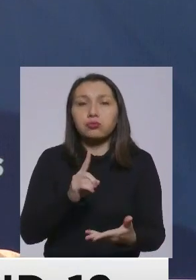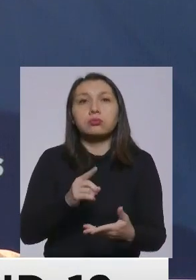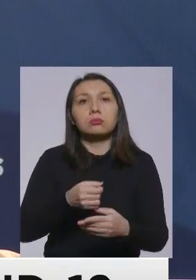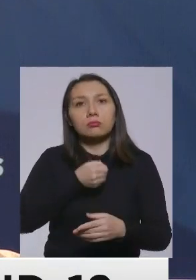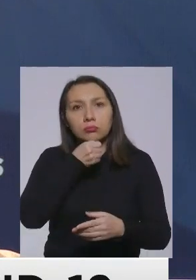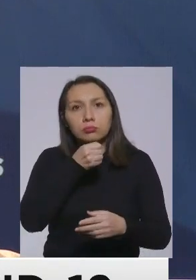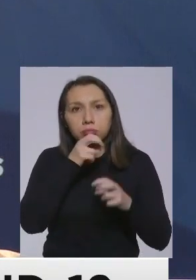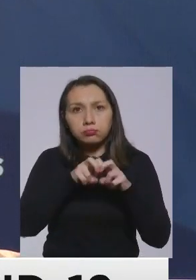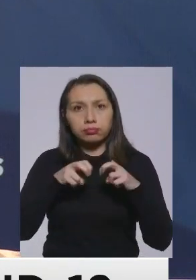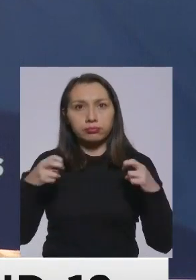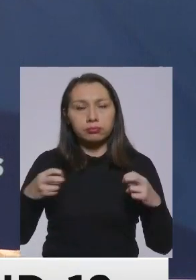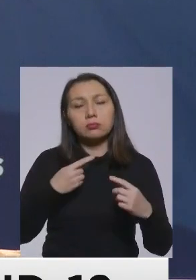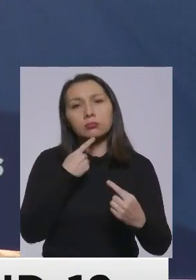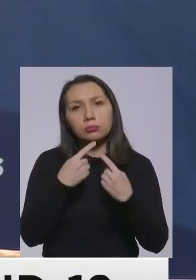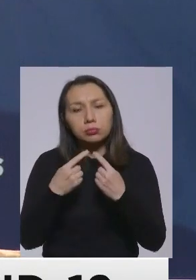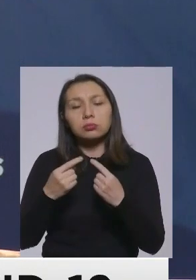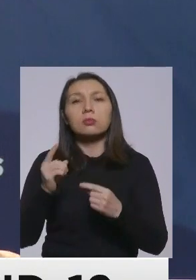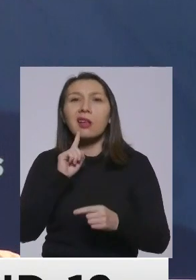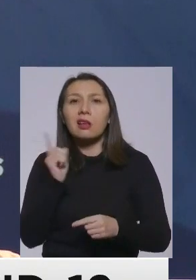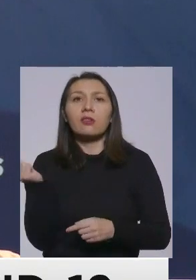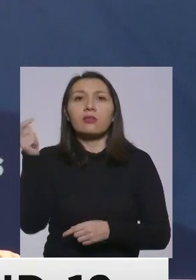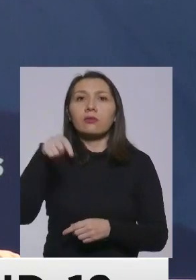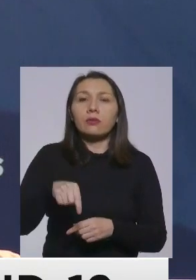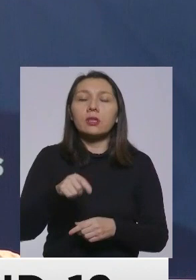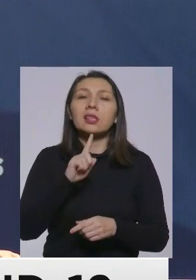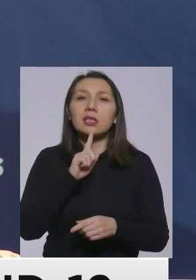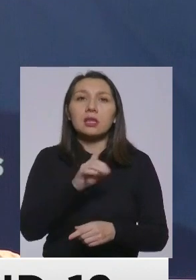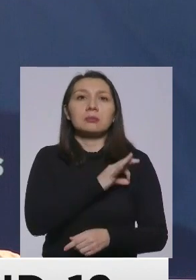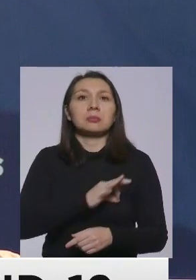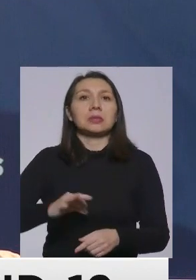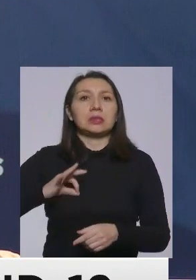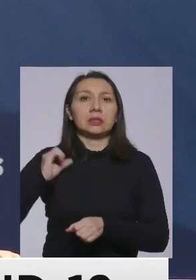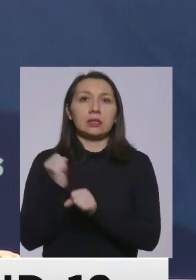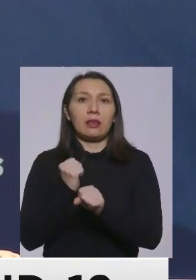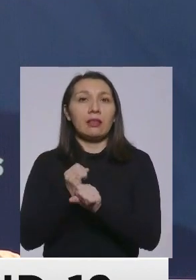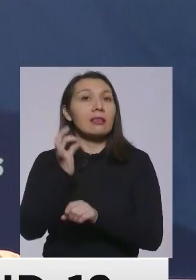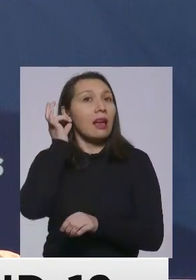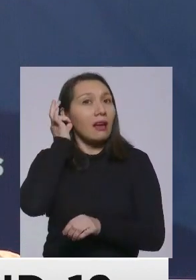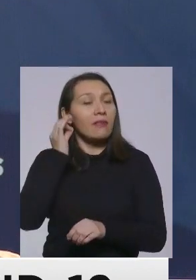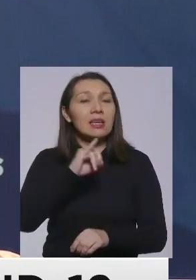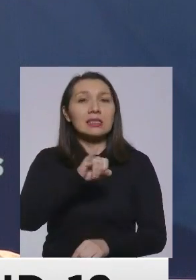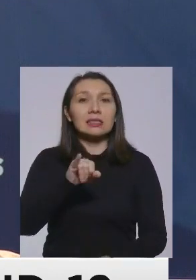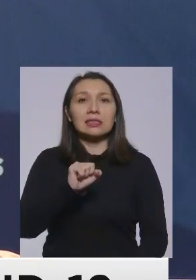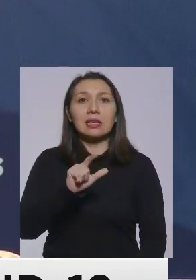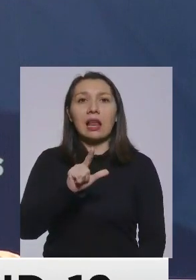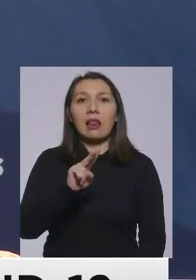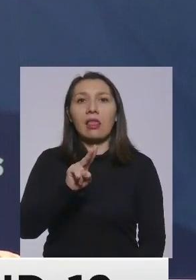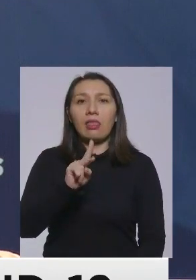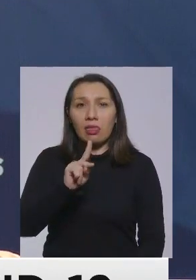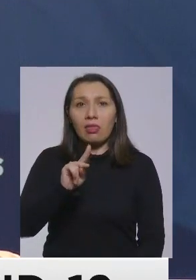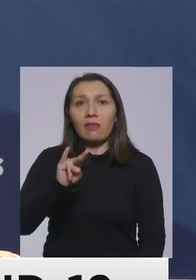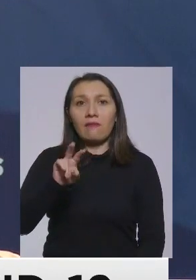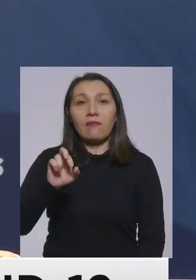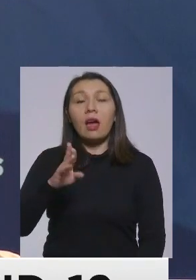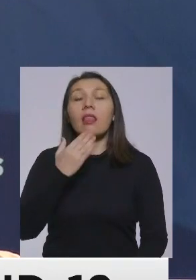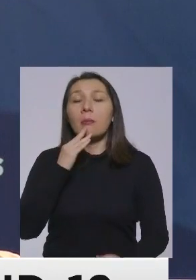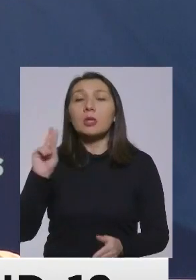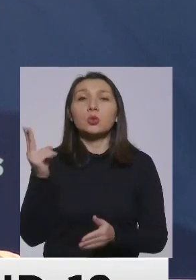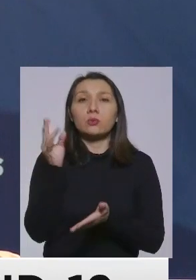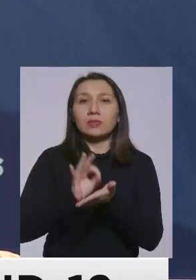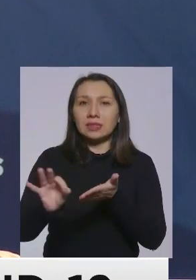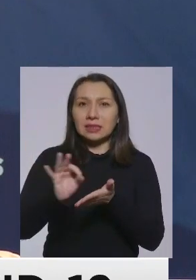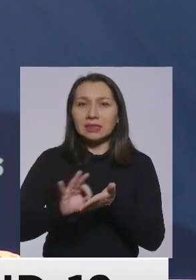conferencia de prensa donde estará presente la ministra del trabajo maría josé zaldívar y la subsecretaria